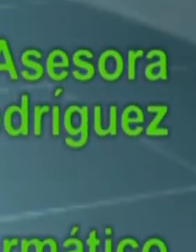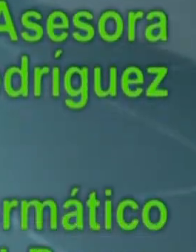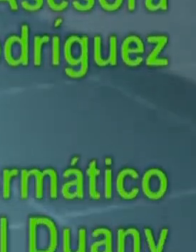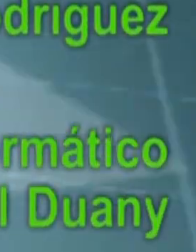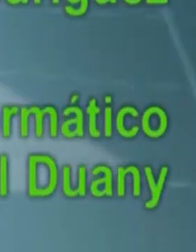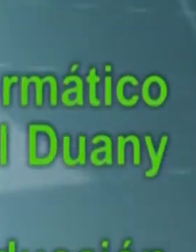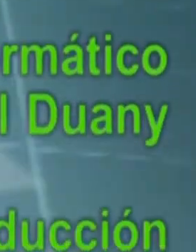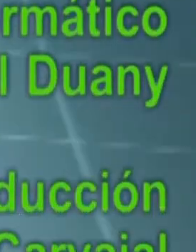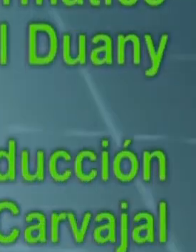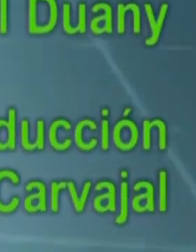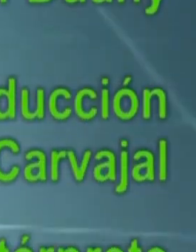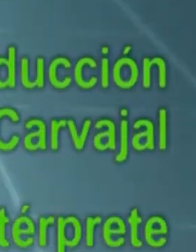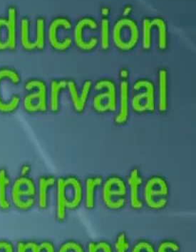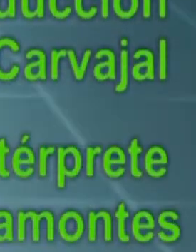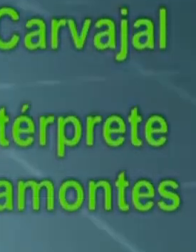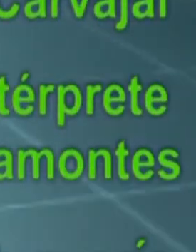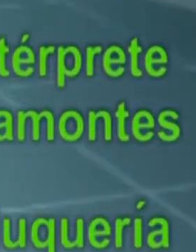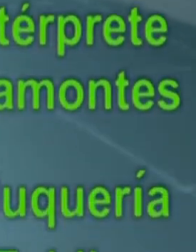ah